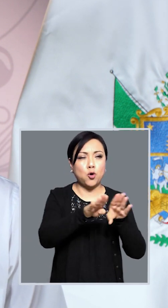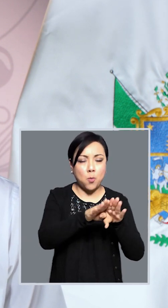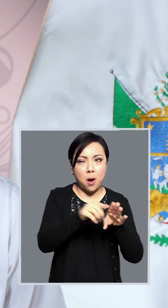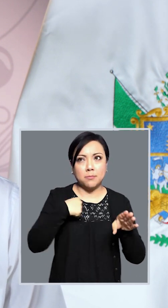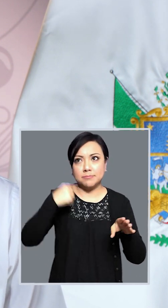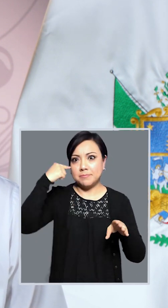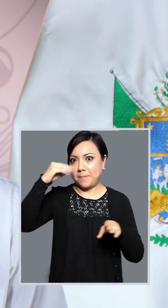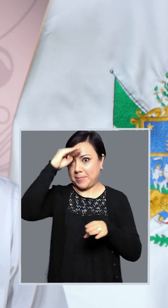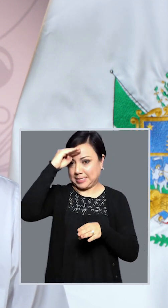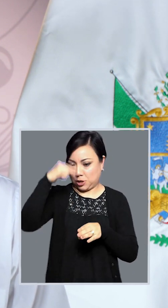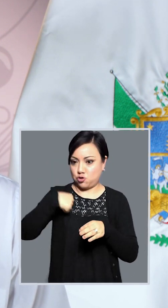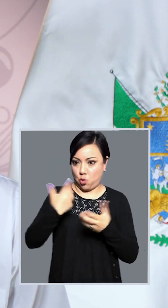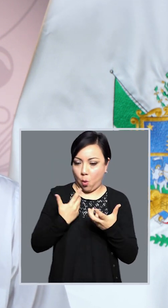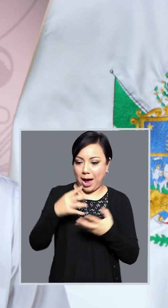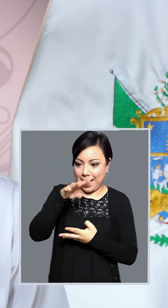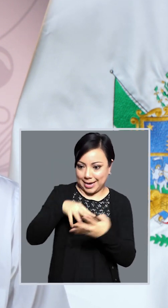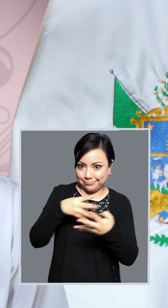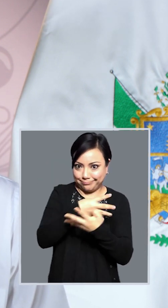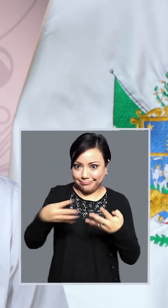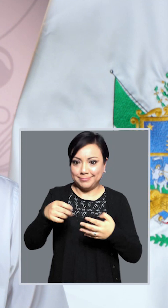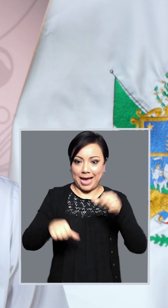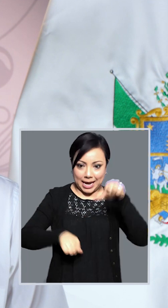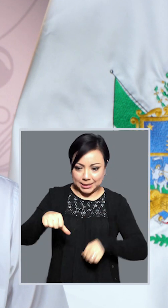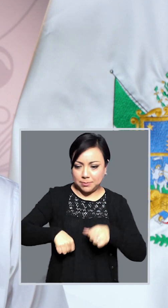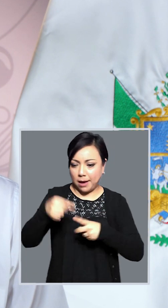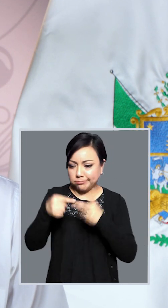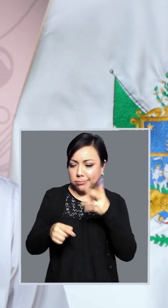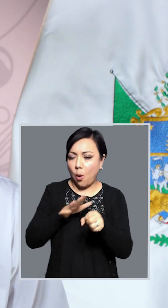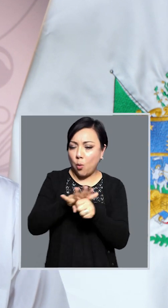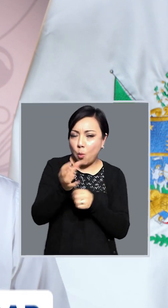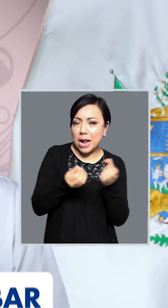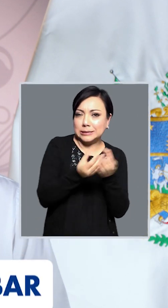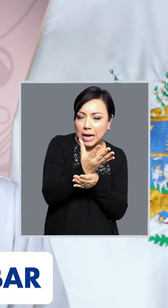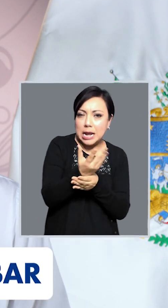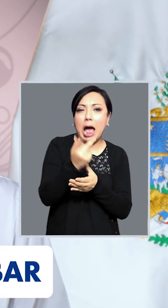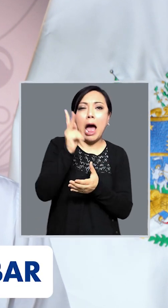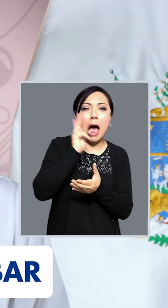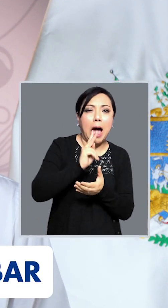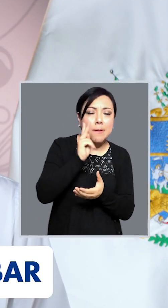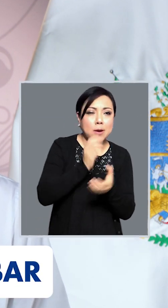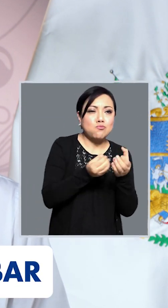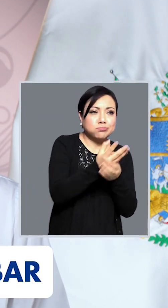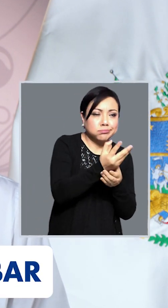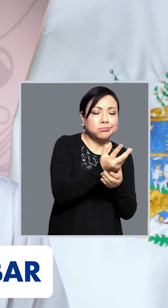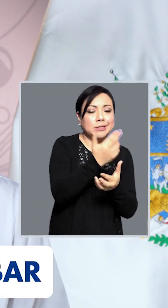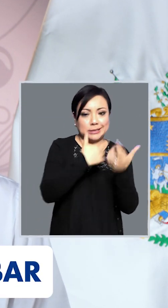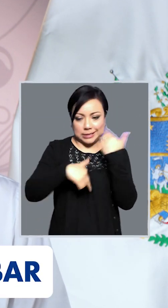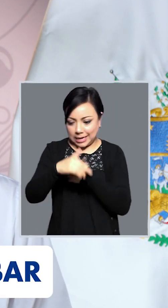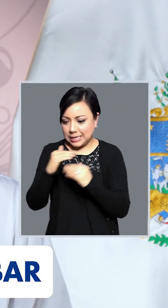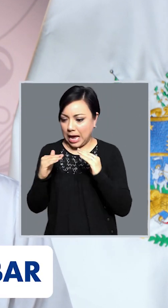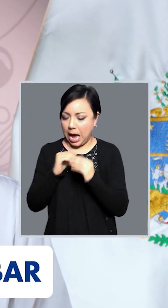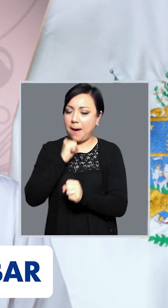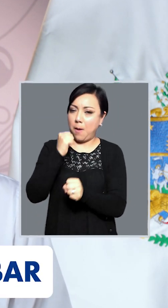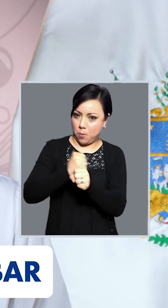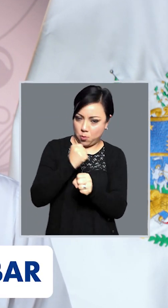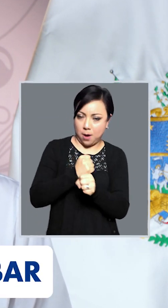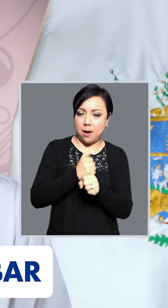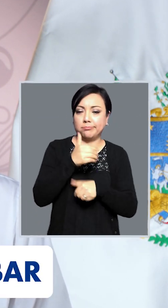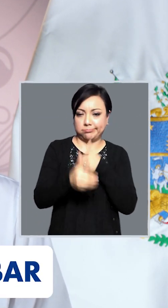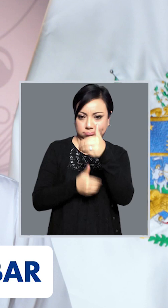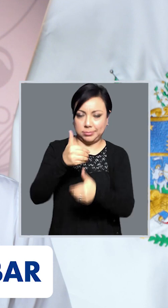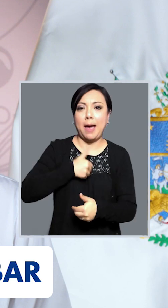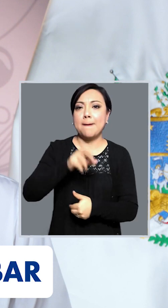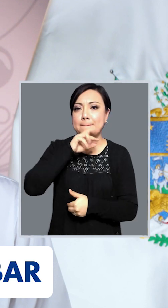combinar al ajustar tu agenda de actividades con base en dichos números y probar al estar en presencia del virus y luego regresar a entrenar